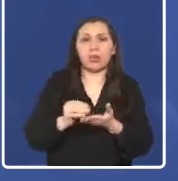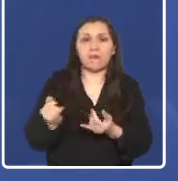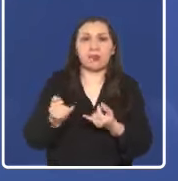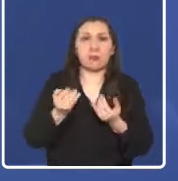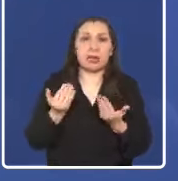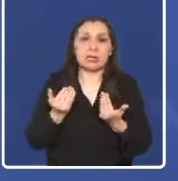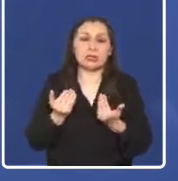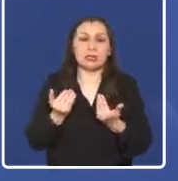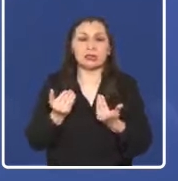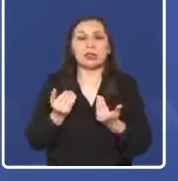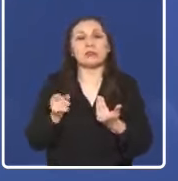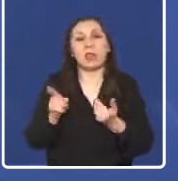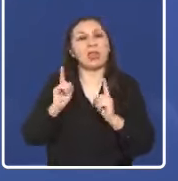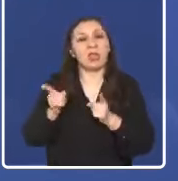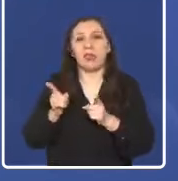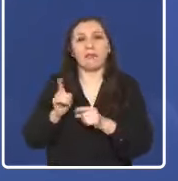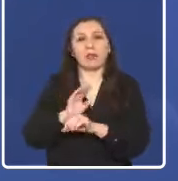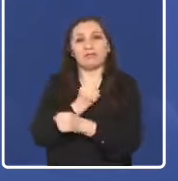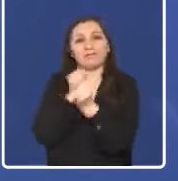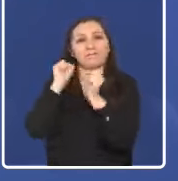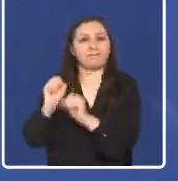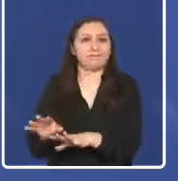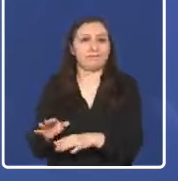información necesaria para que él dejara el puesto.